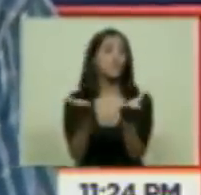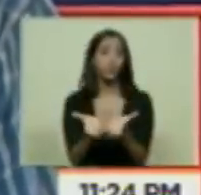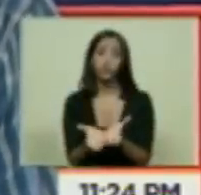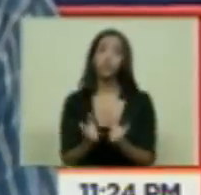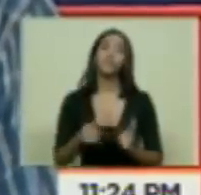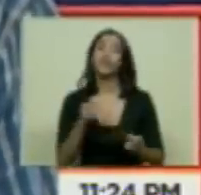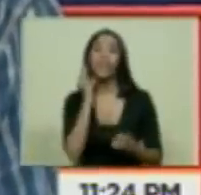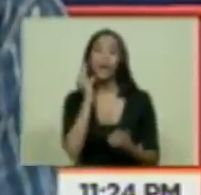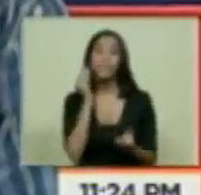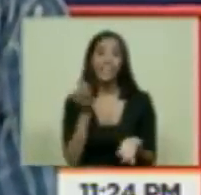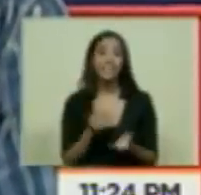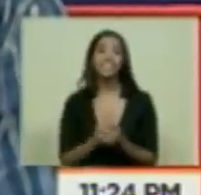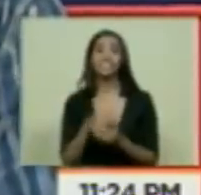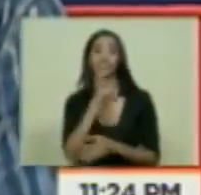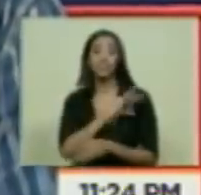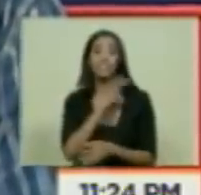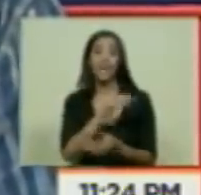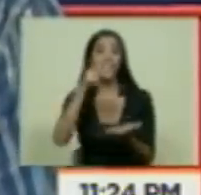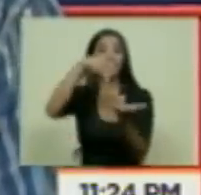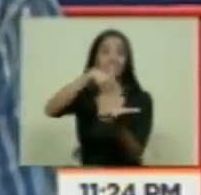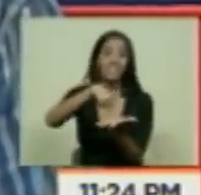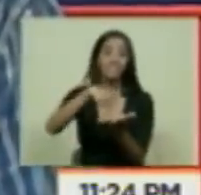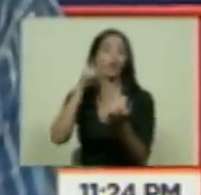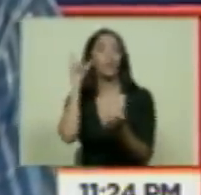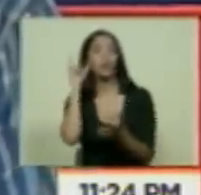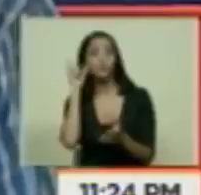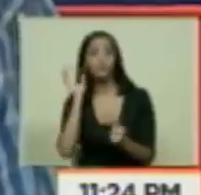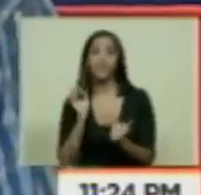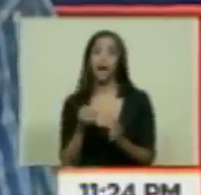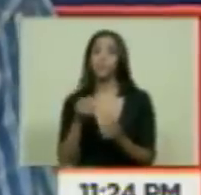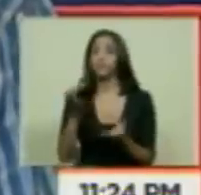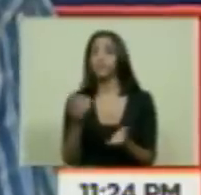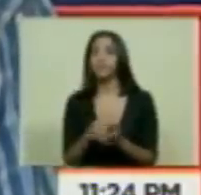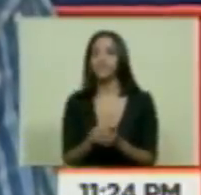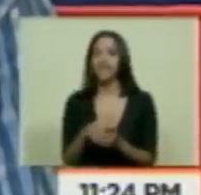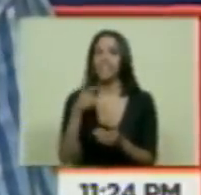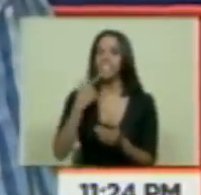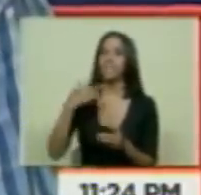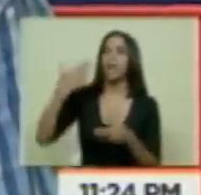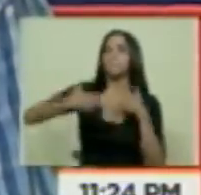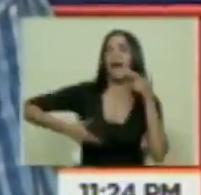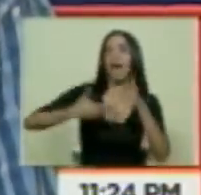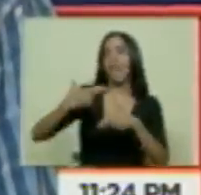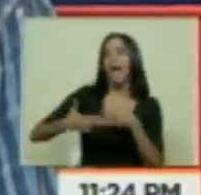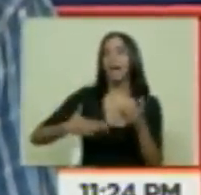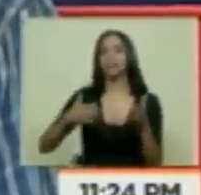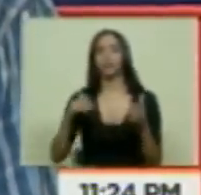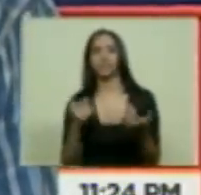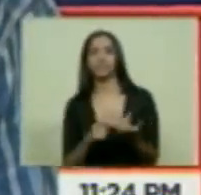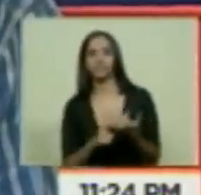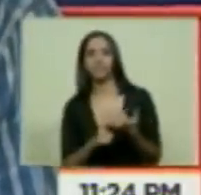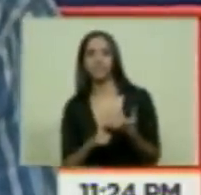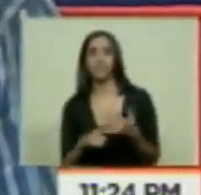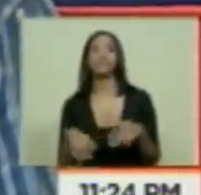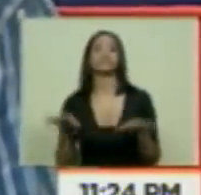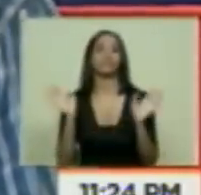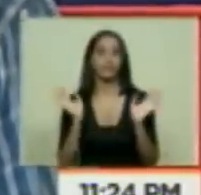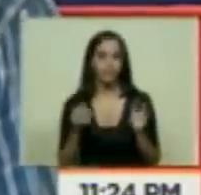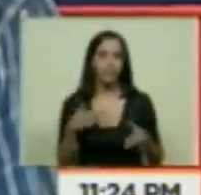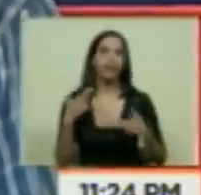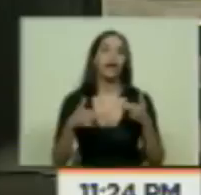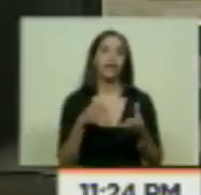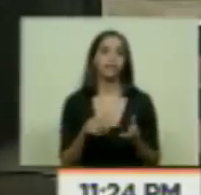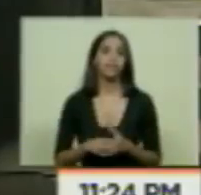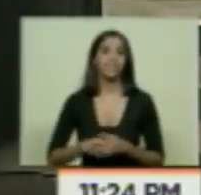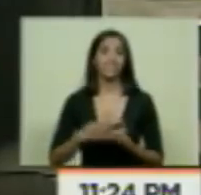desde la tarima, como este chavo que, bueno, él dice que es malandro, que es aquello, que se siga creyendo que es malandro. Una